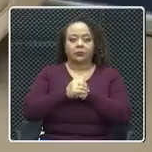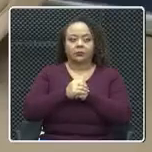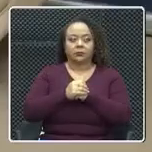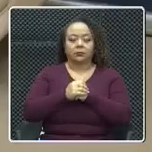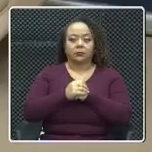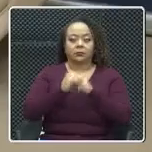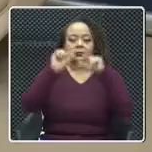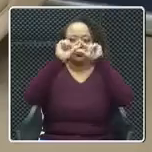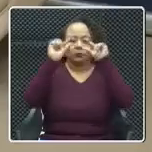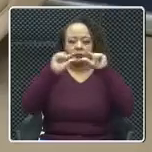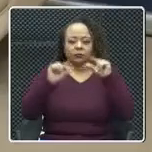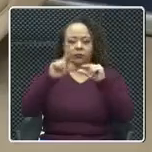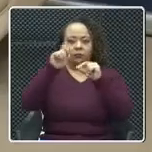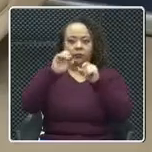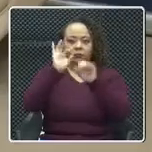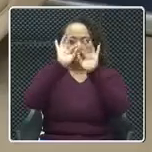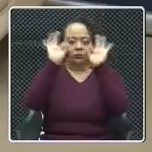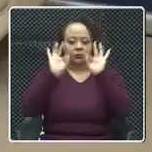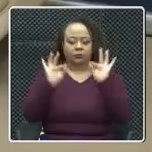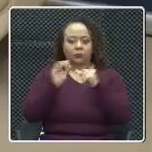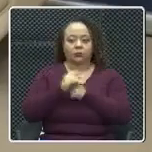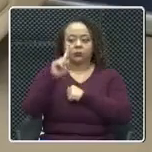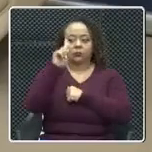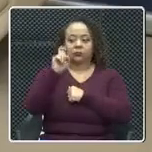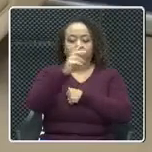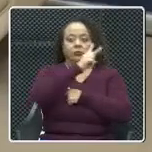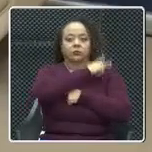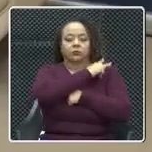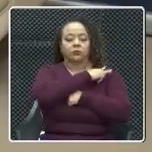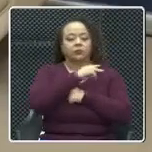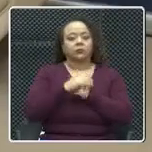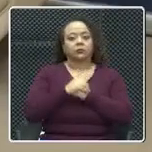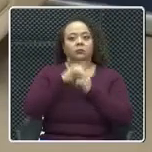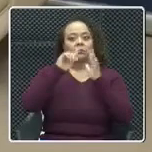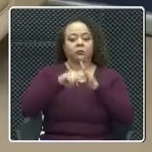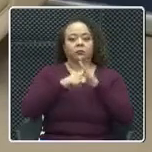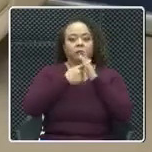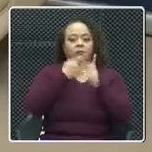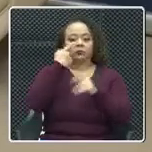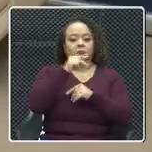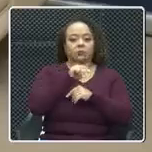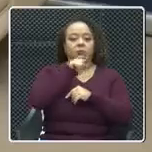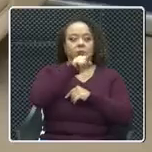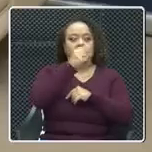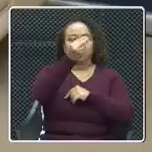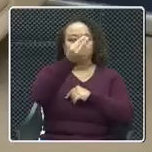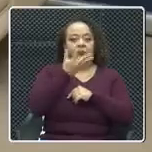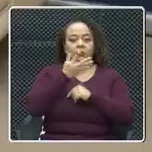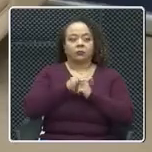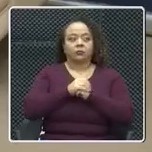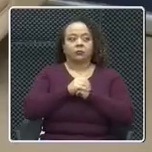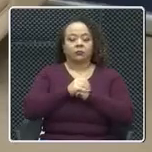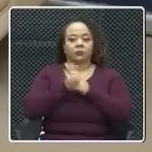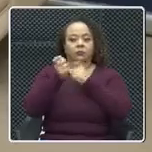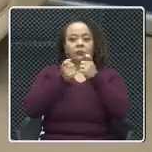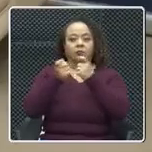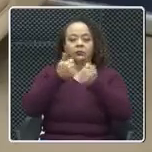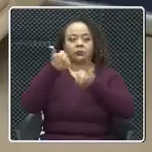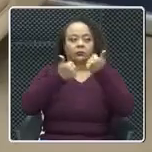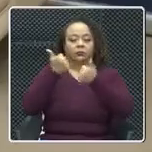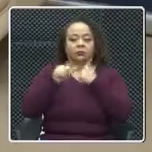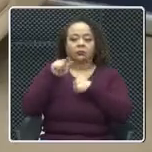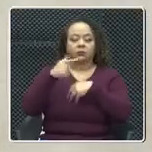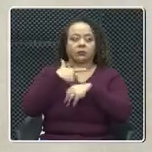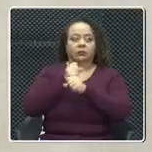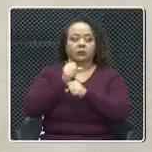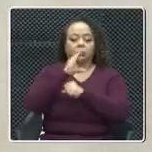de las viñetas que hay que llenar, dice, le pregunta al patrono, a partir del riesgo que usted me reporta, ¿cuál es la gestión que va a hacer?